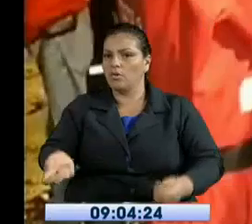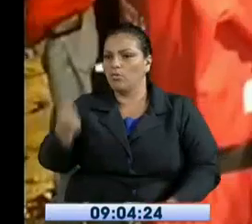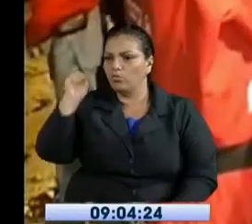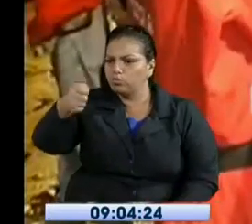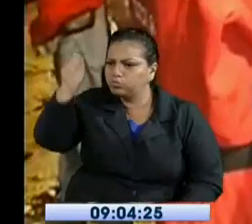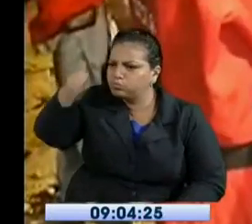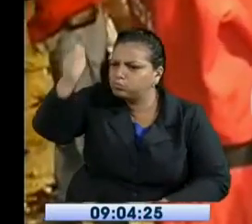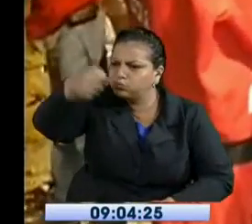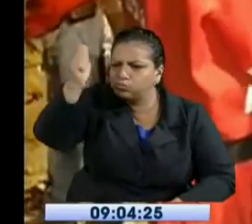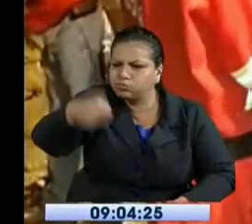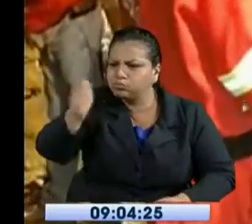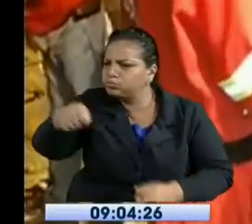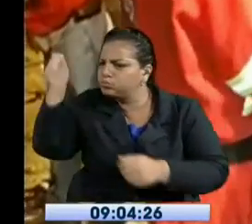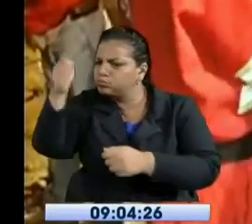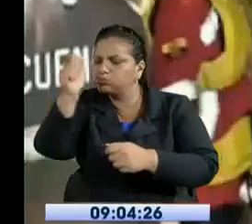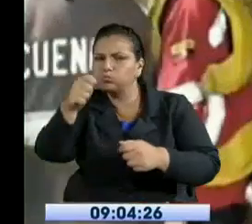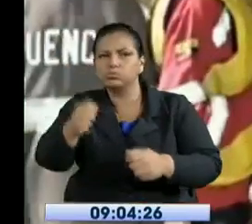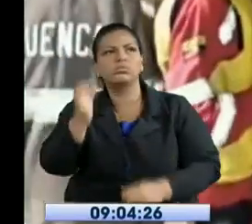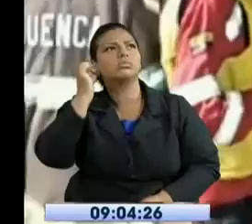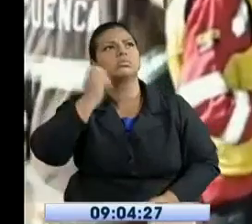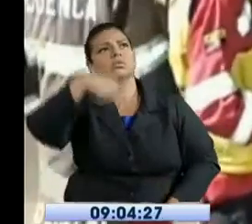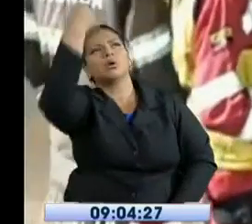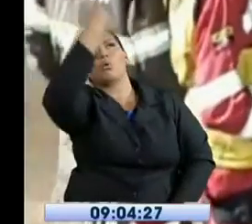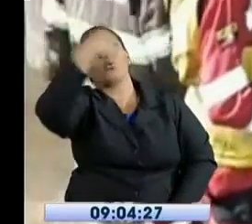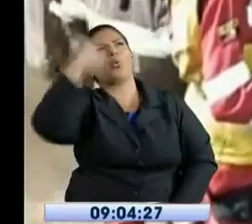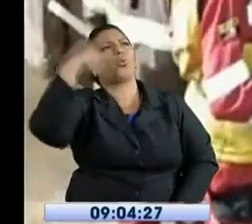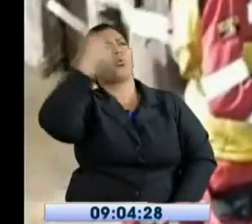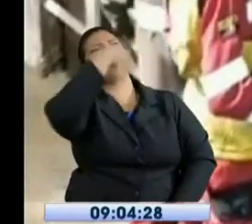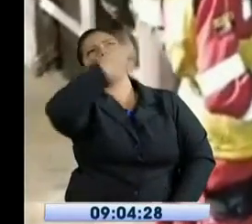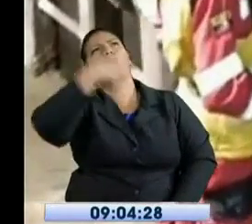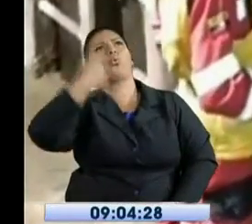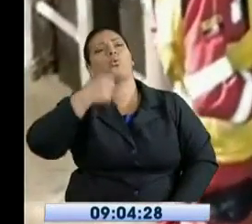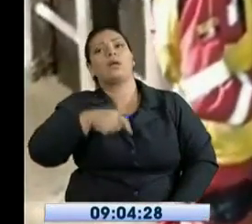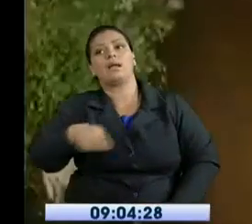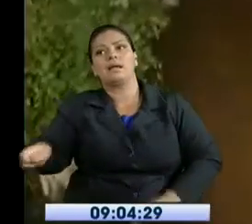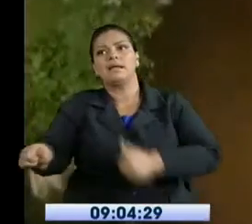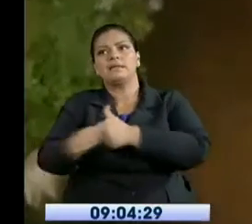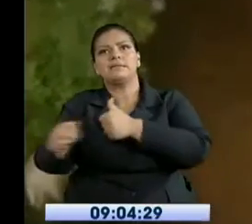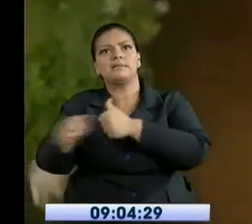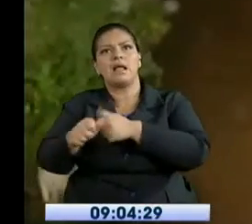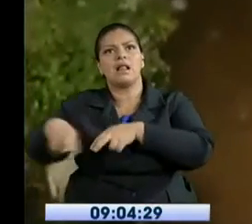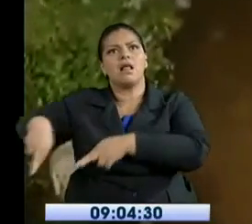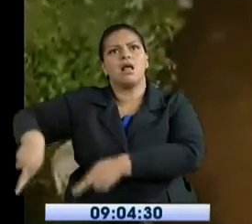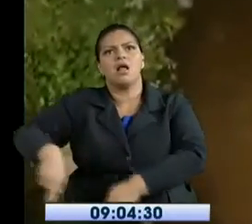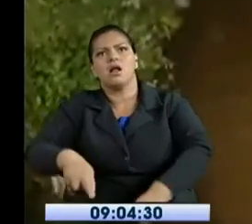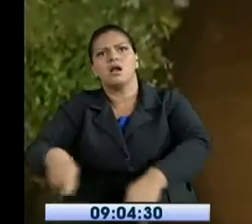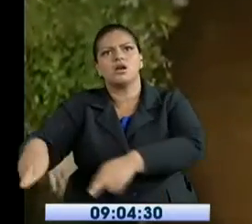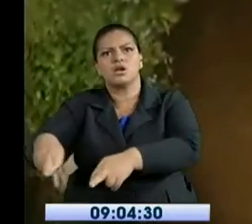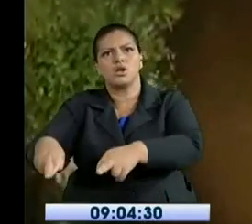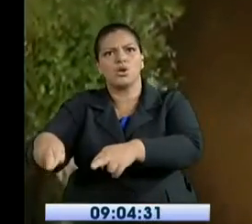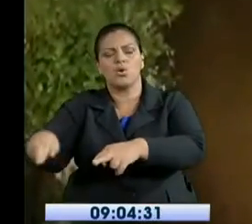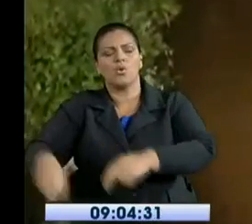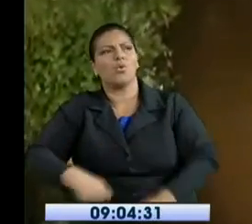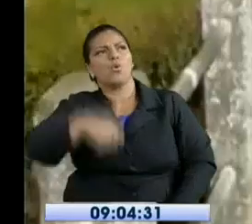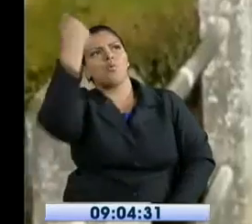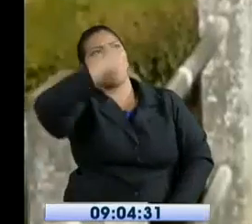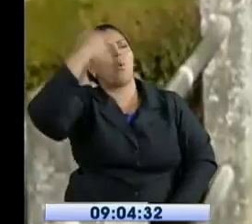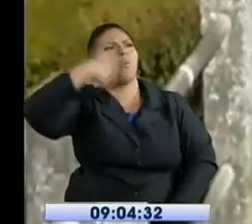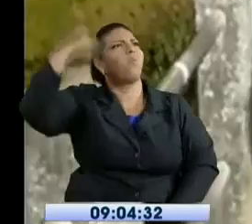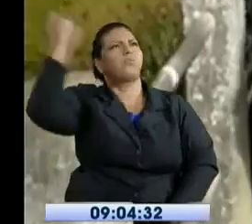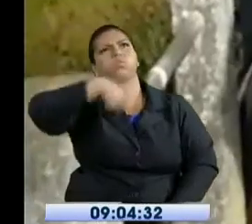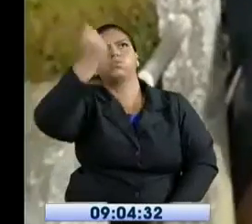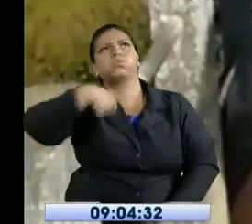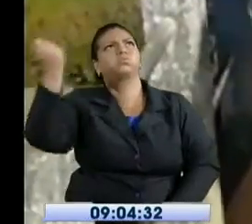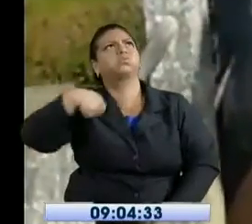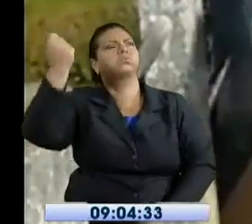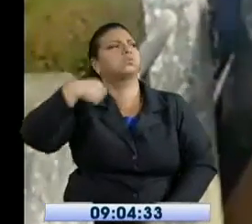Un llamado de emergencia alertó a los cuerpos de socorro. Una mujer había caído al río Tarqui de la capital Azuaya la noche del martes. La